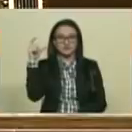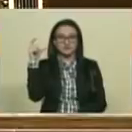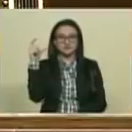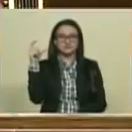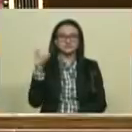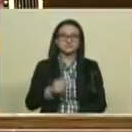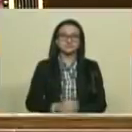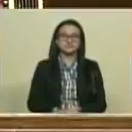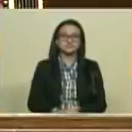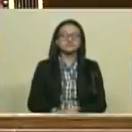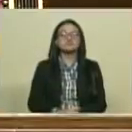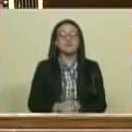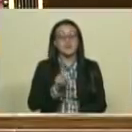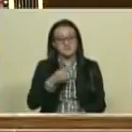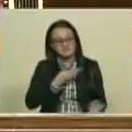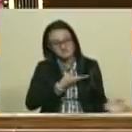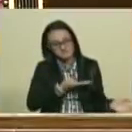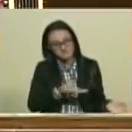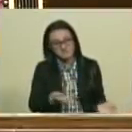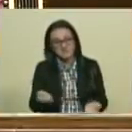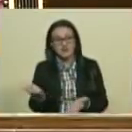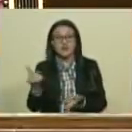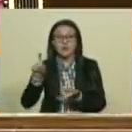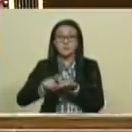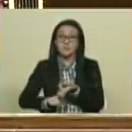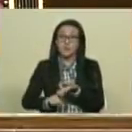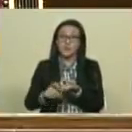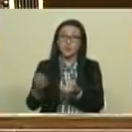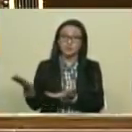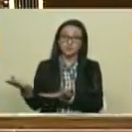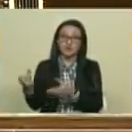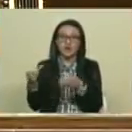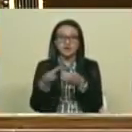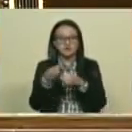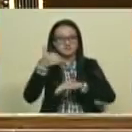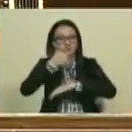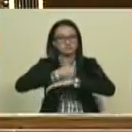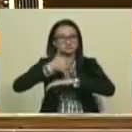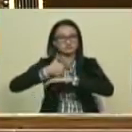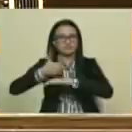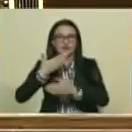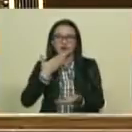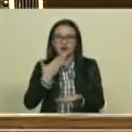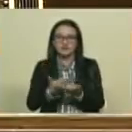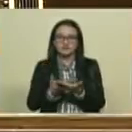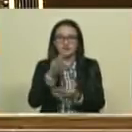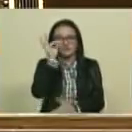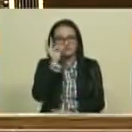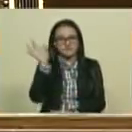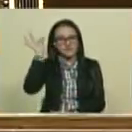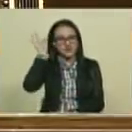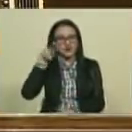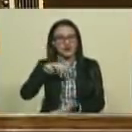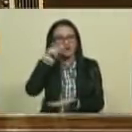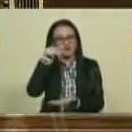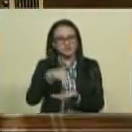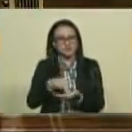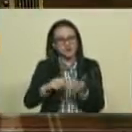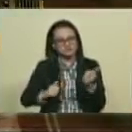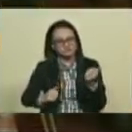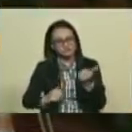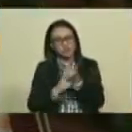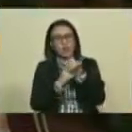él dar la bienvenida a su esposa, a su equipo directivo, a los fiscales nacionales que han impulsado la